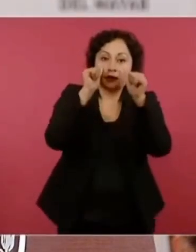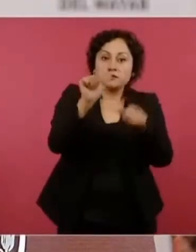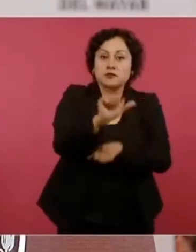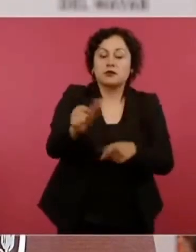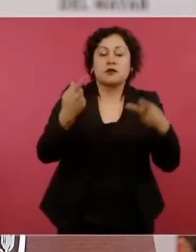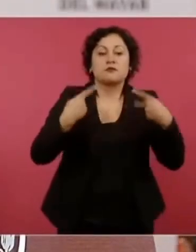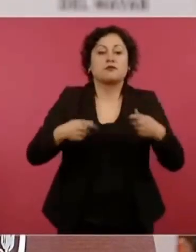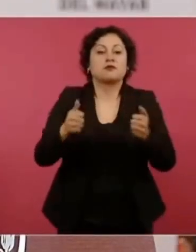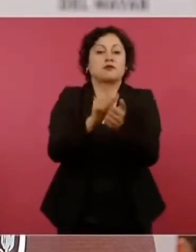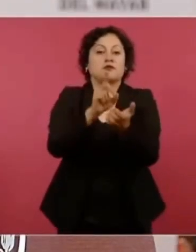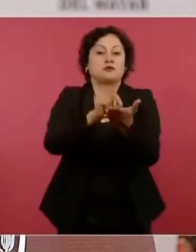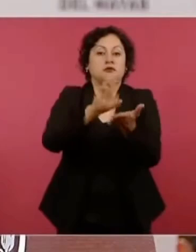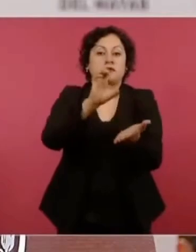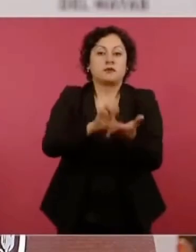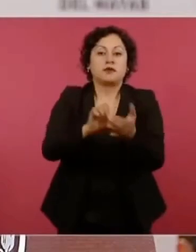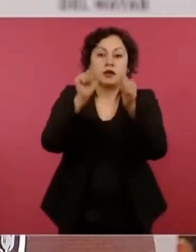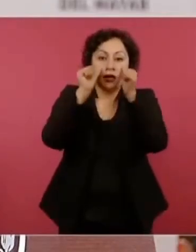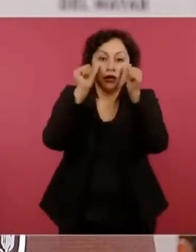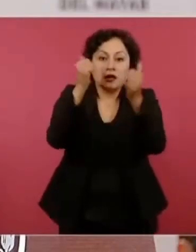a